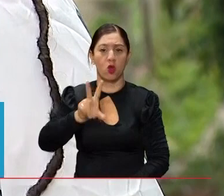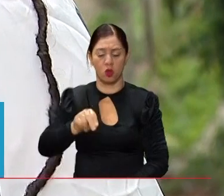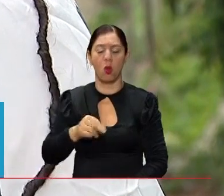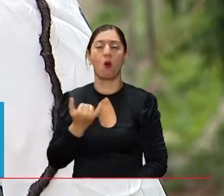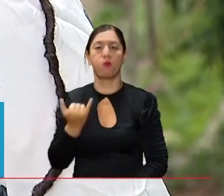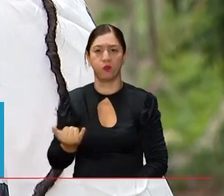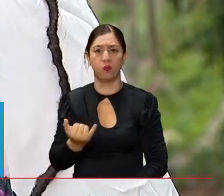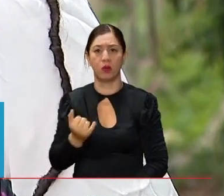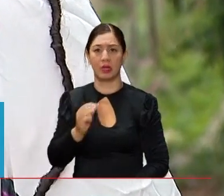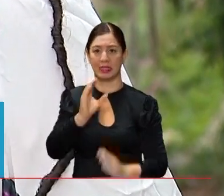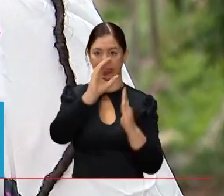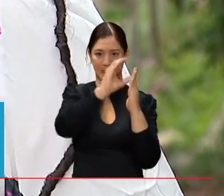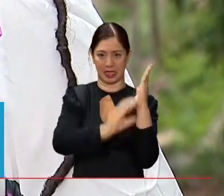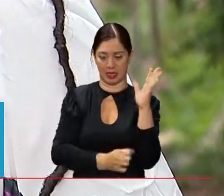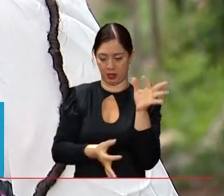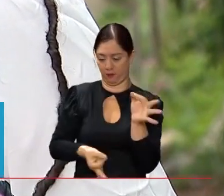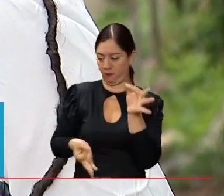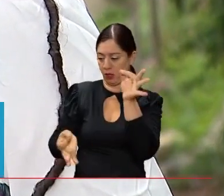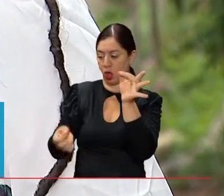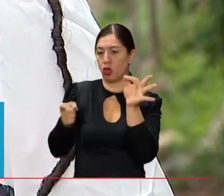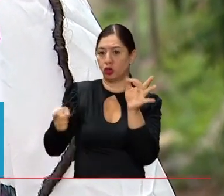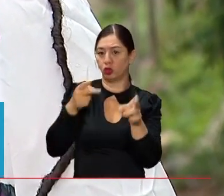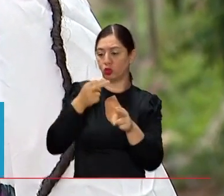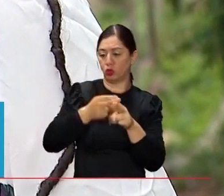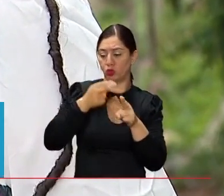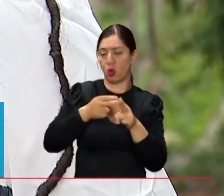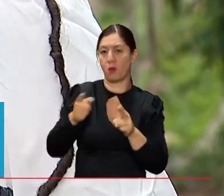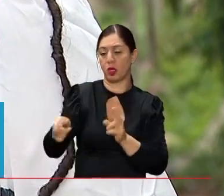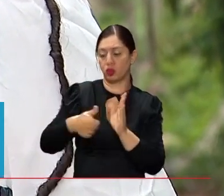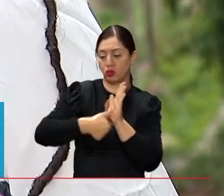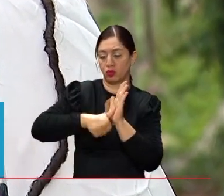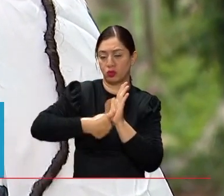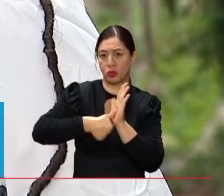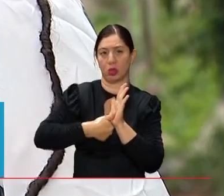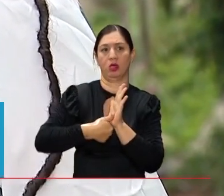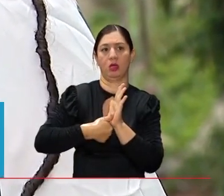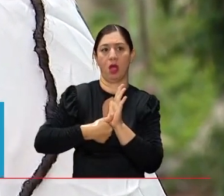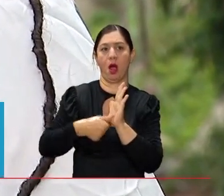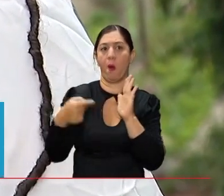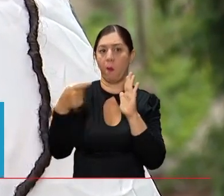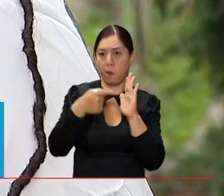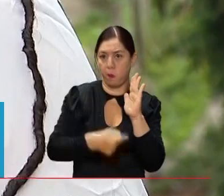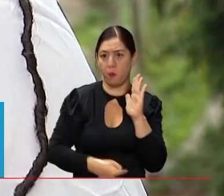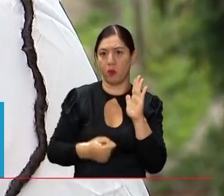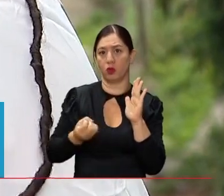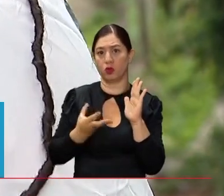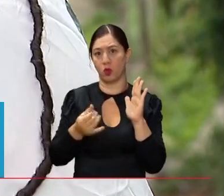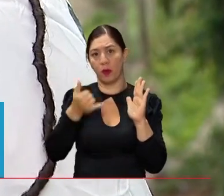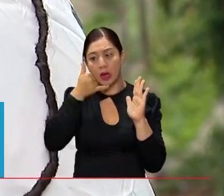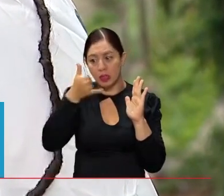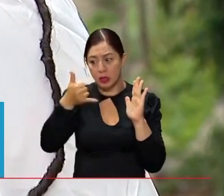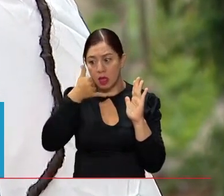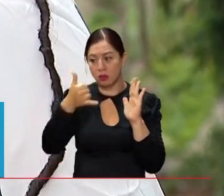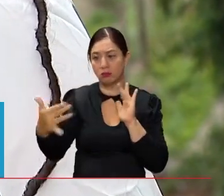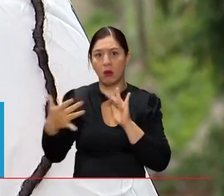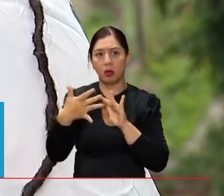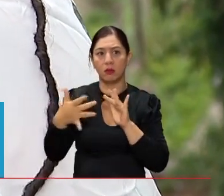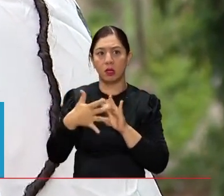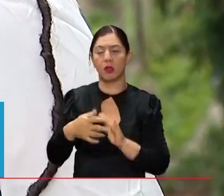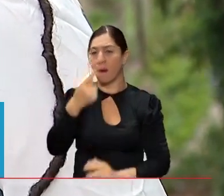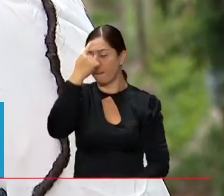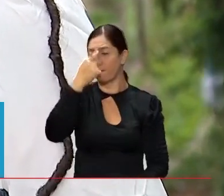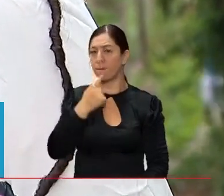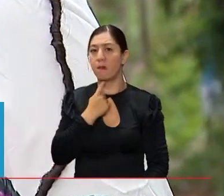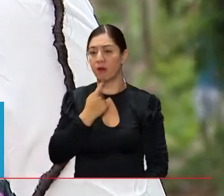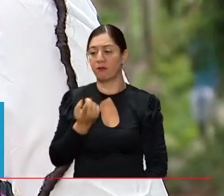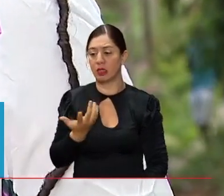le da un certificado en donde aparece su nombre, su documento de identidad, aparece el número de teléfono pues, para contactarlo y el perfil para